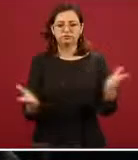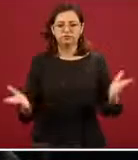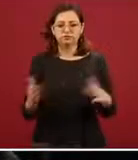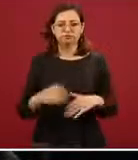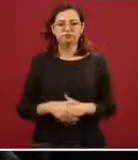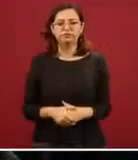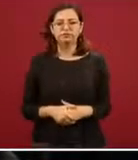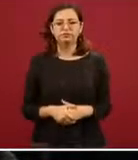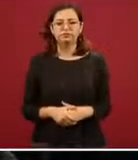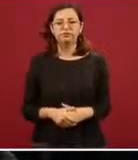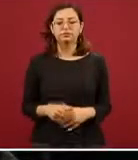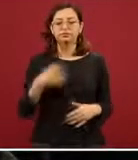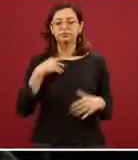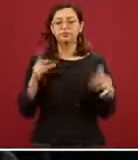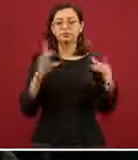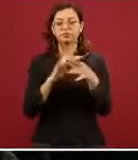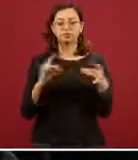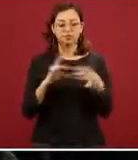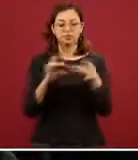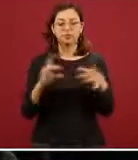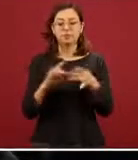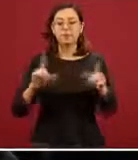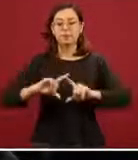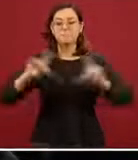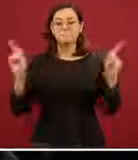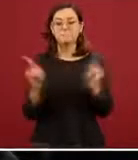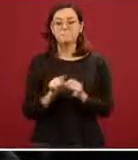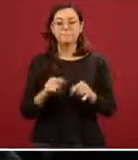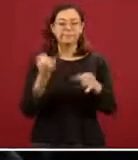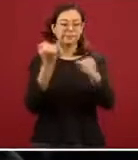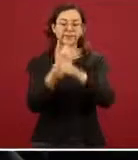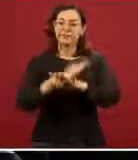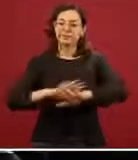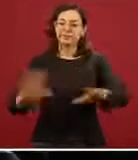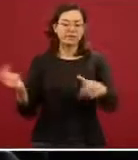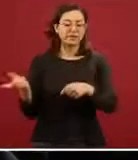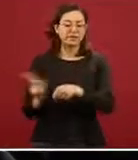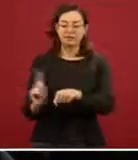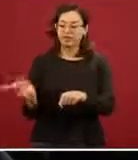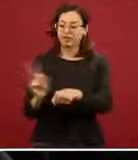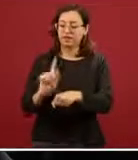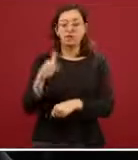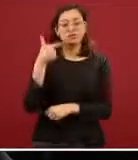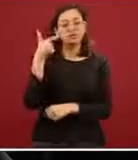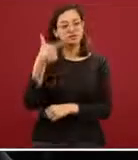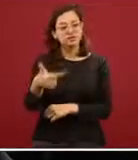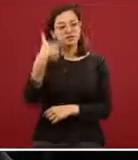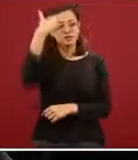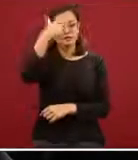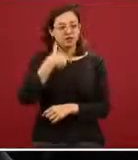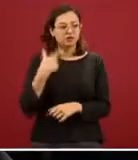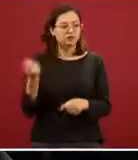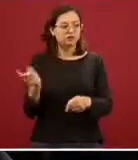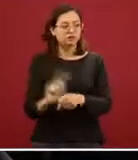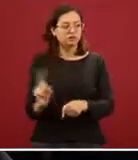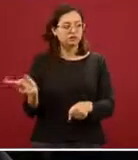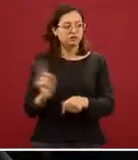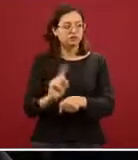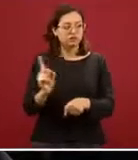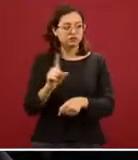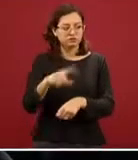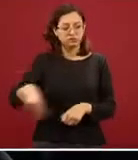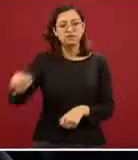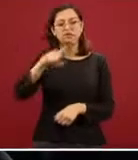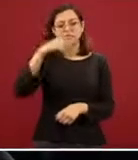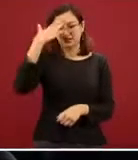muy puntual, esto lo estamos informando todos los días a las 7 de la noche, entonces tienen la versión en tiempo